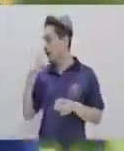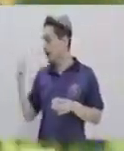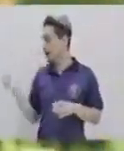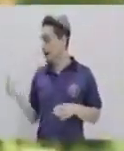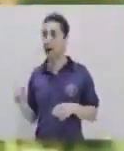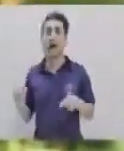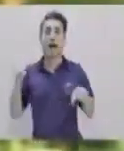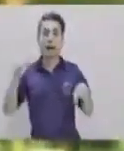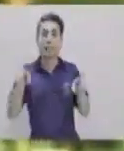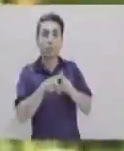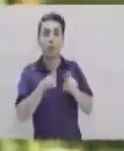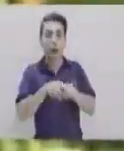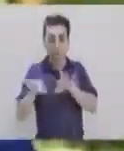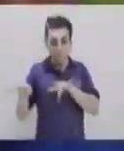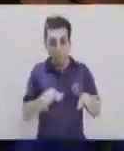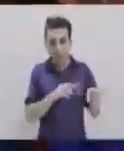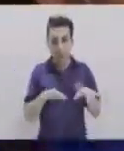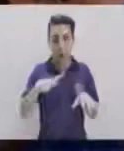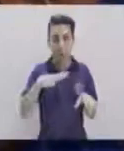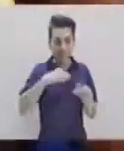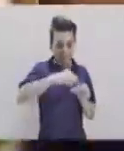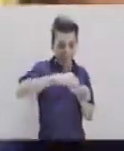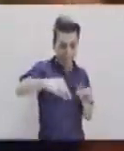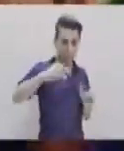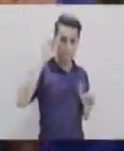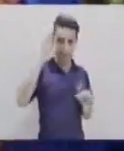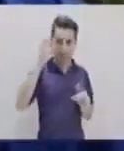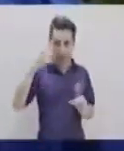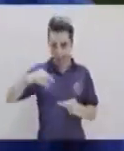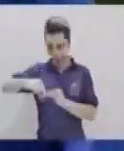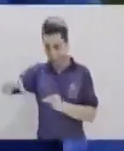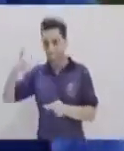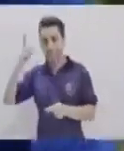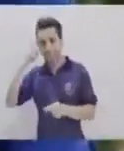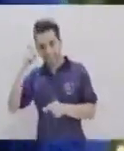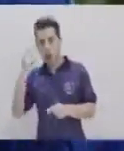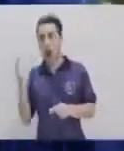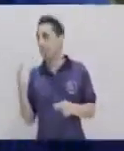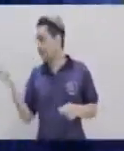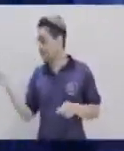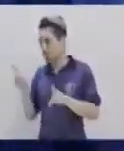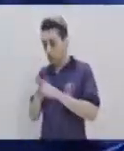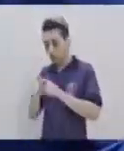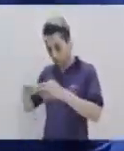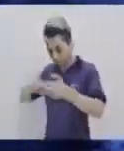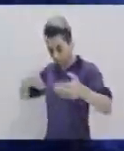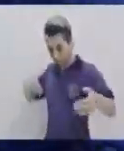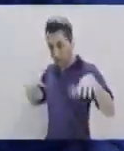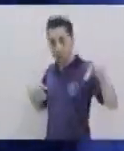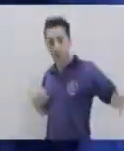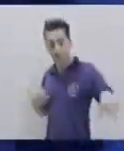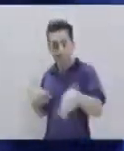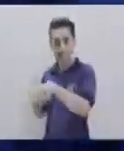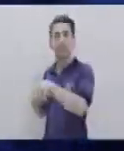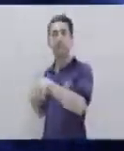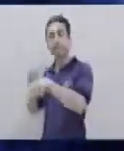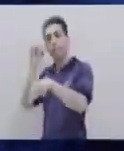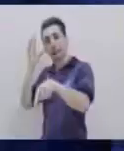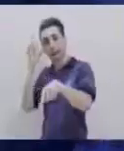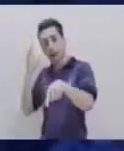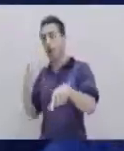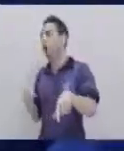podía bailar en un salón. Entonces se amplía todo el espectro musical para dar origen a